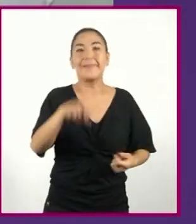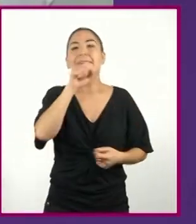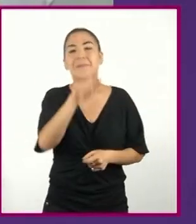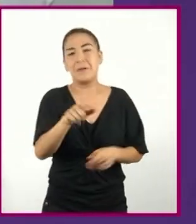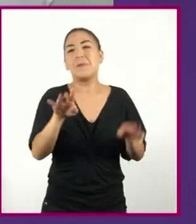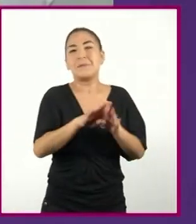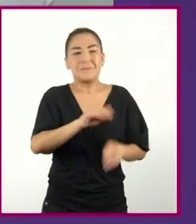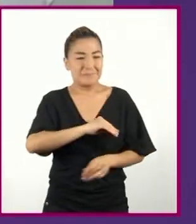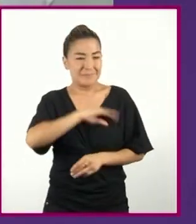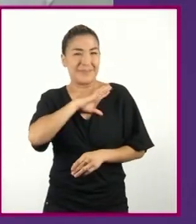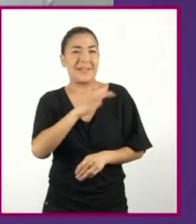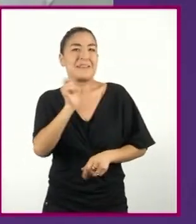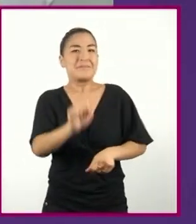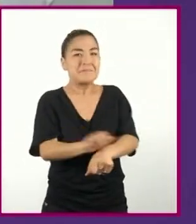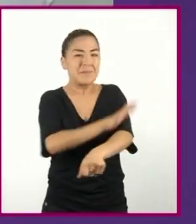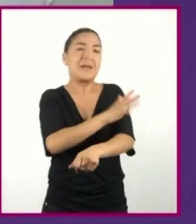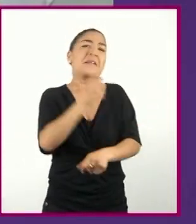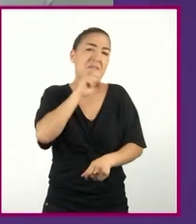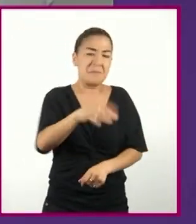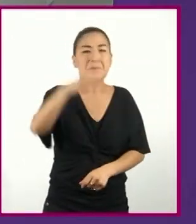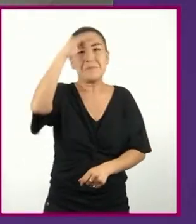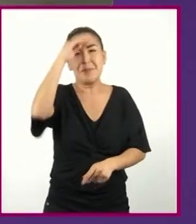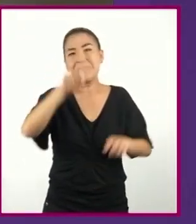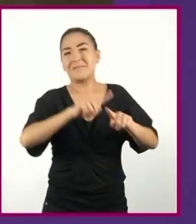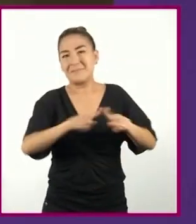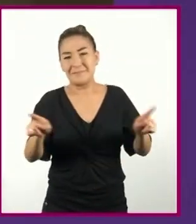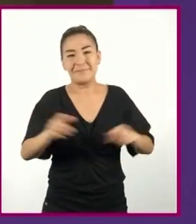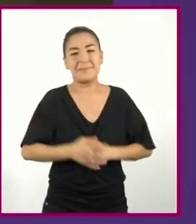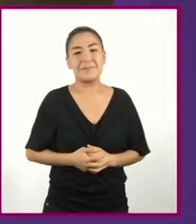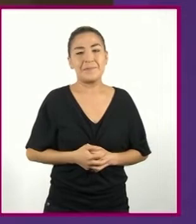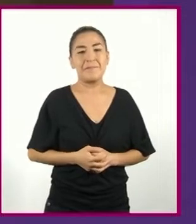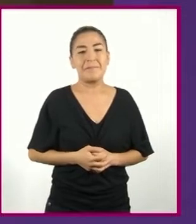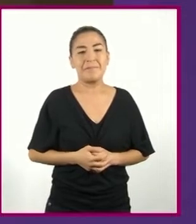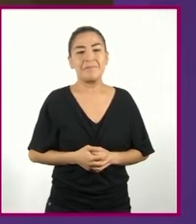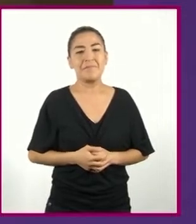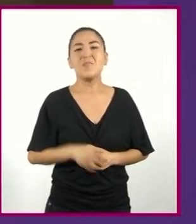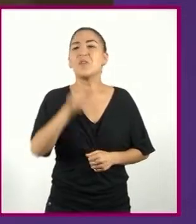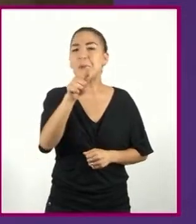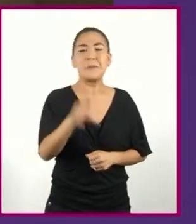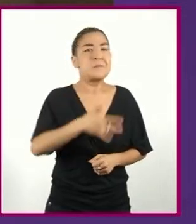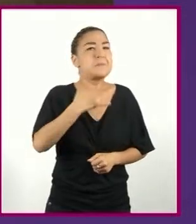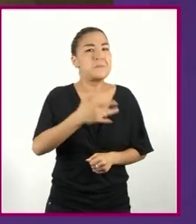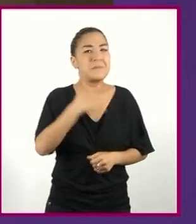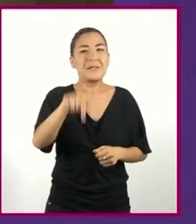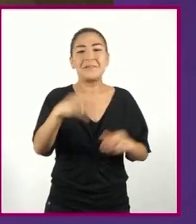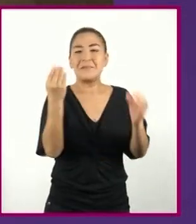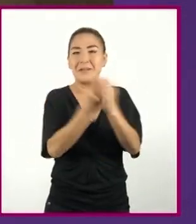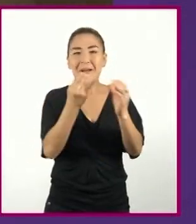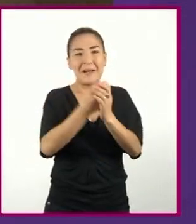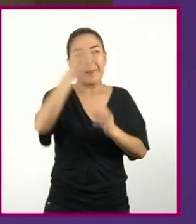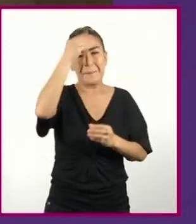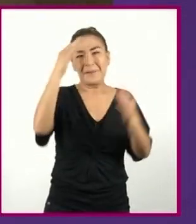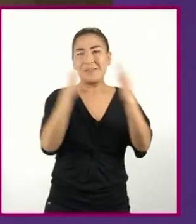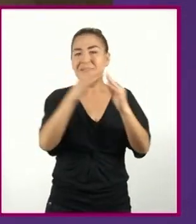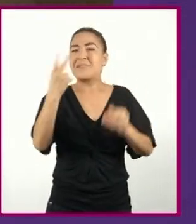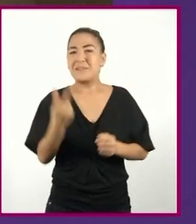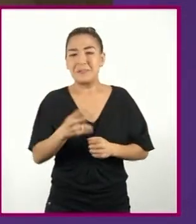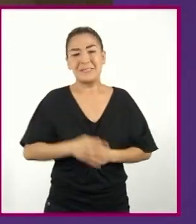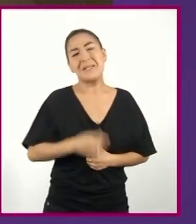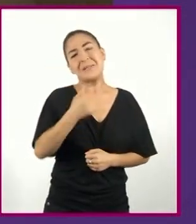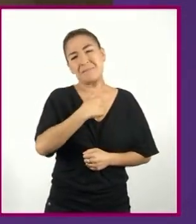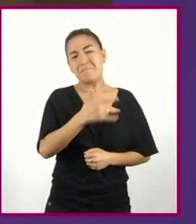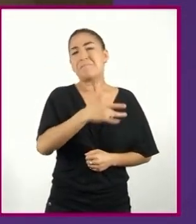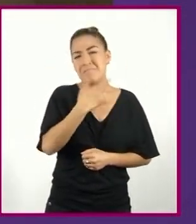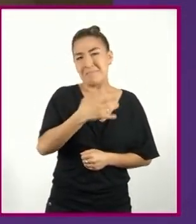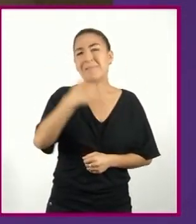estado de ánimo o la manera de pensar. ¿Qué me han parecido las sesiones de Aprende en Casa 2? Las sesiones de Aprende en Casa 2 se me han